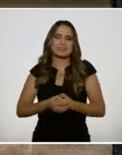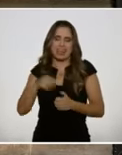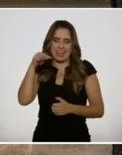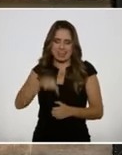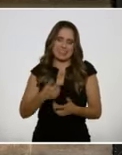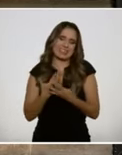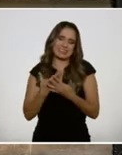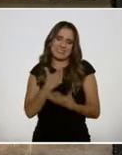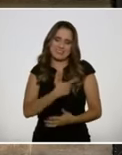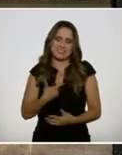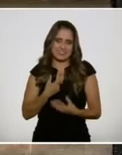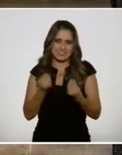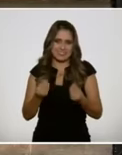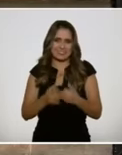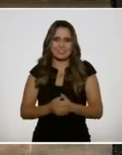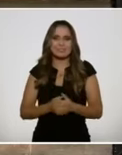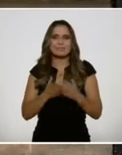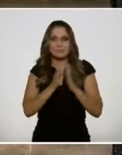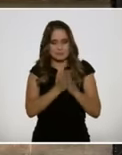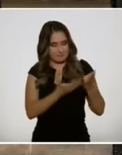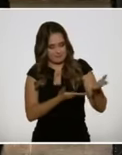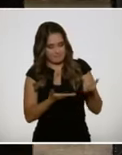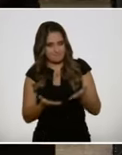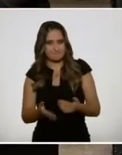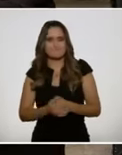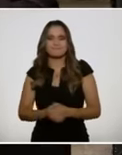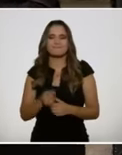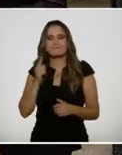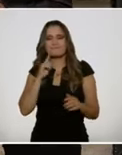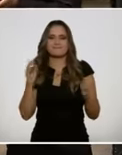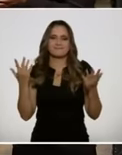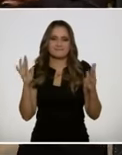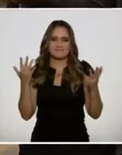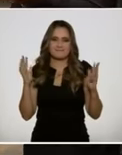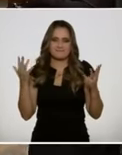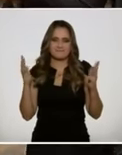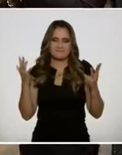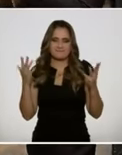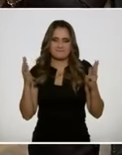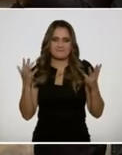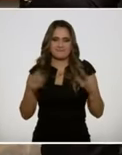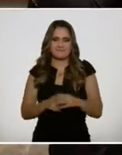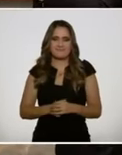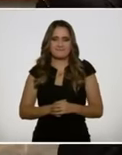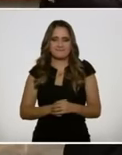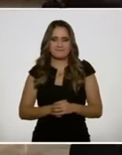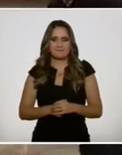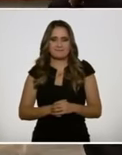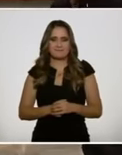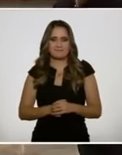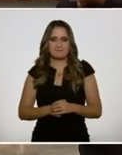los vamos a esperar con mucho gusto. Si eres tan amable, gracias a ti. Adelante.